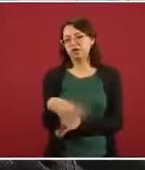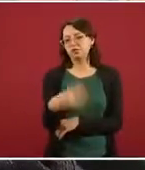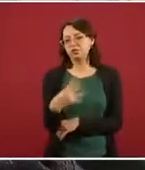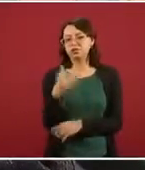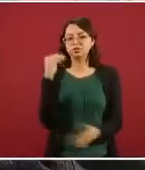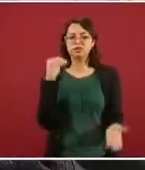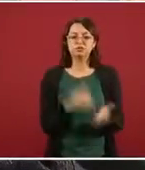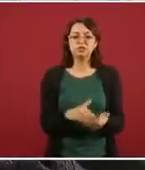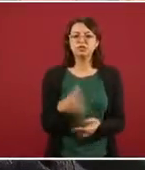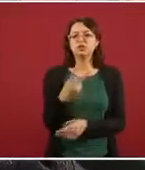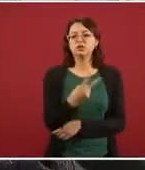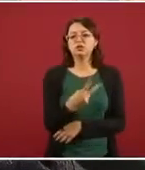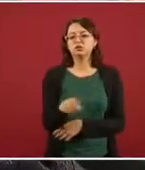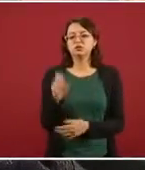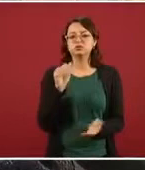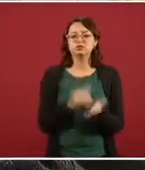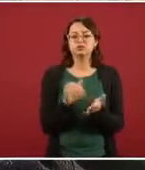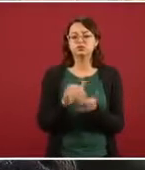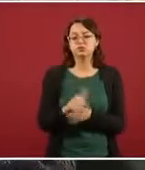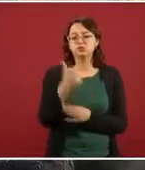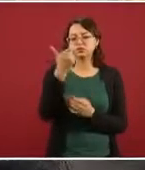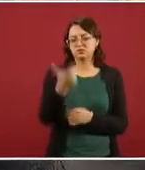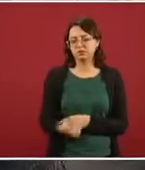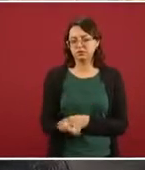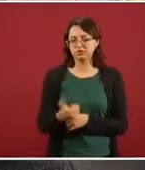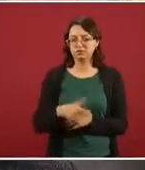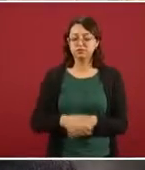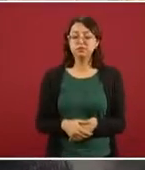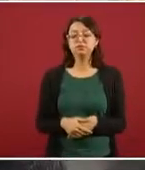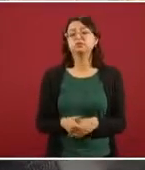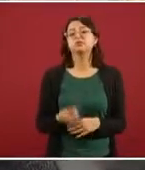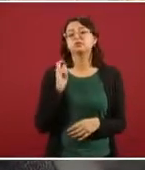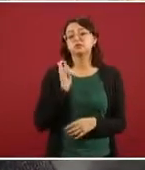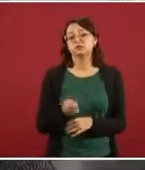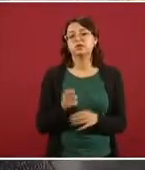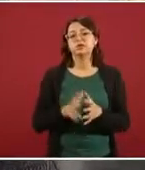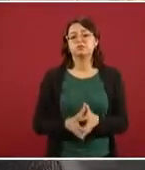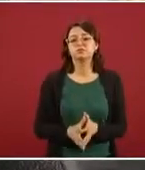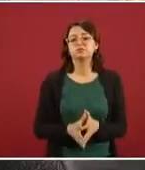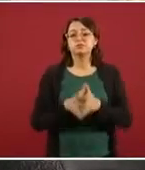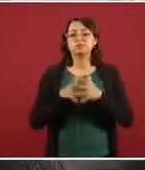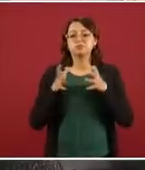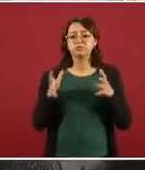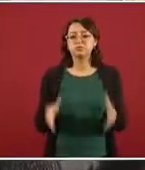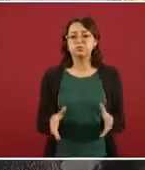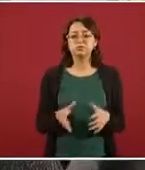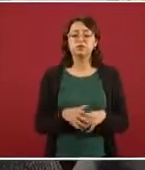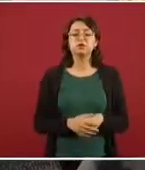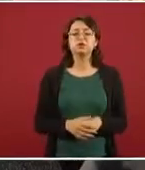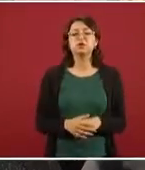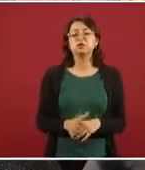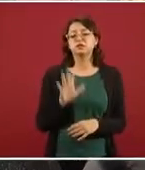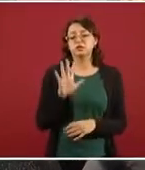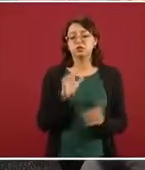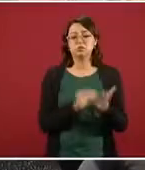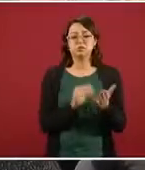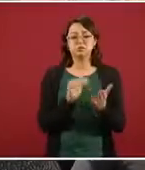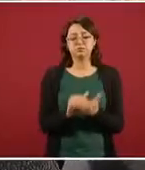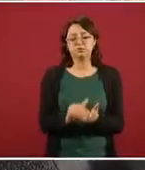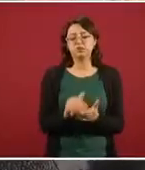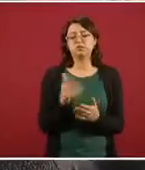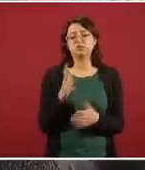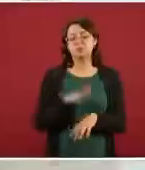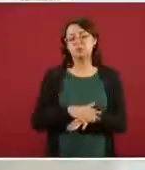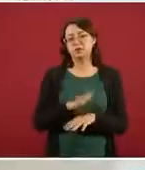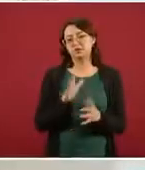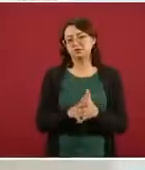14,200 millones de pesos, de tal manera que estamos incrementando casi un poco más de 5,000 millones, cosa